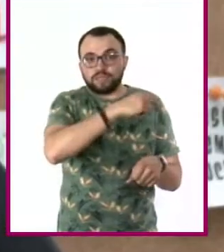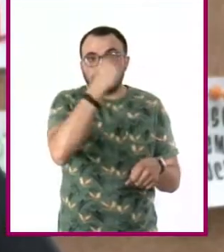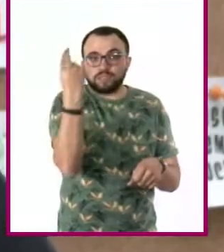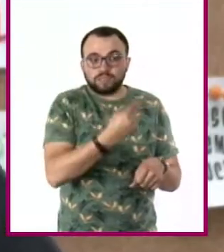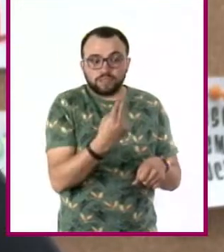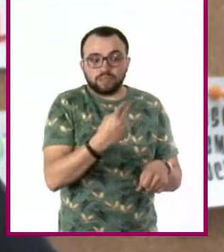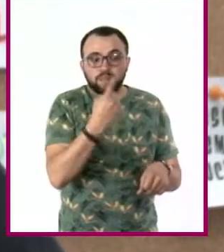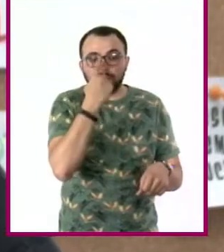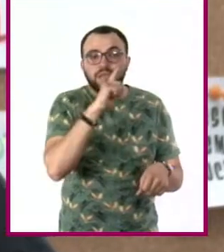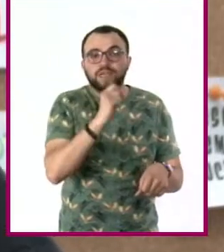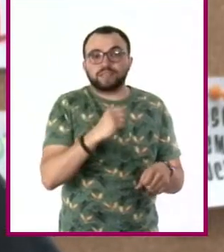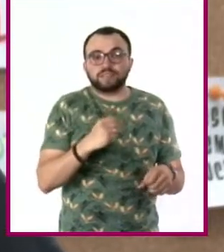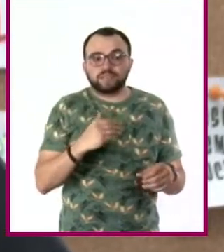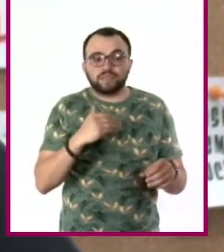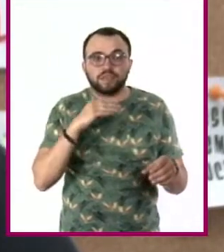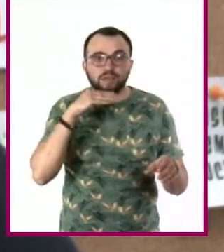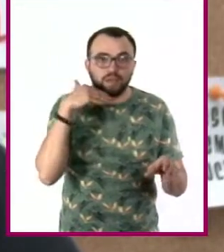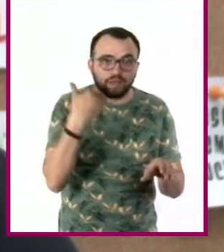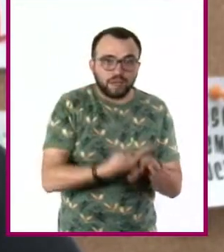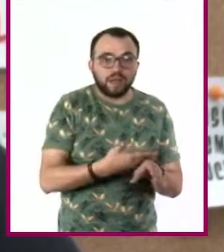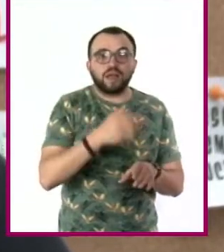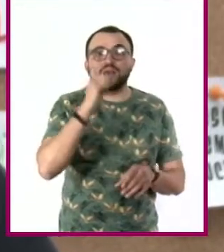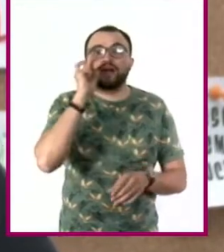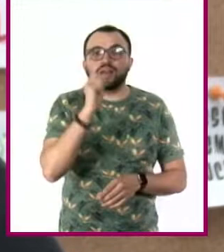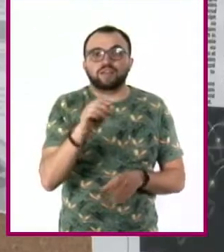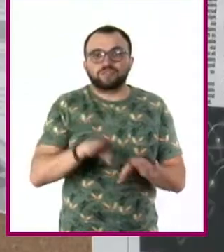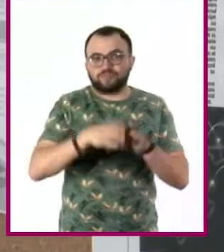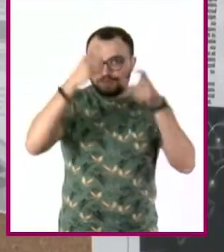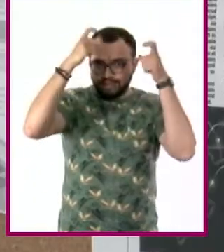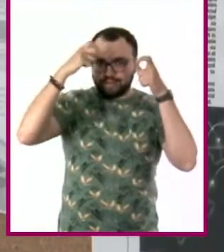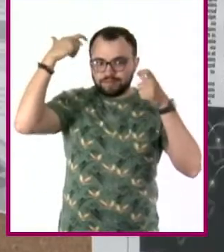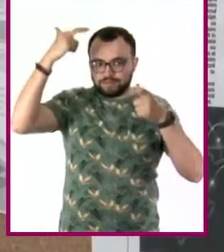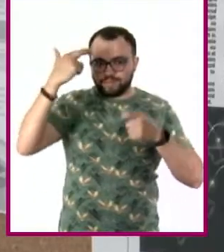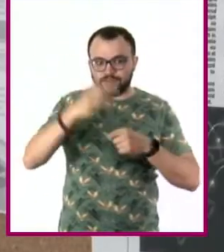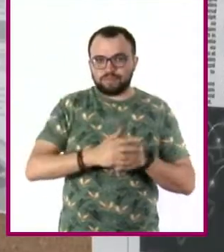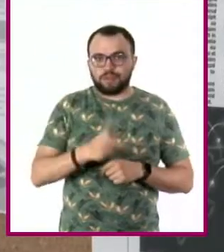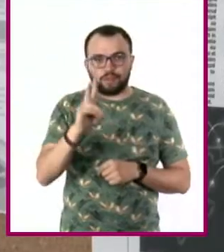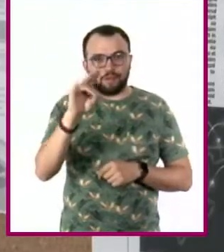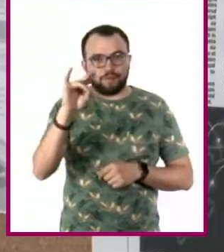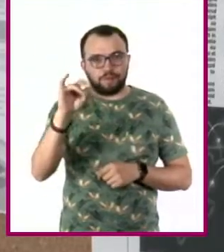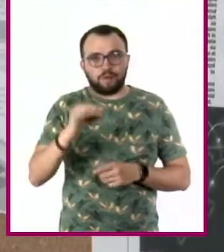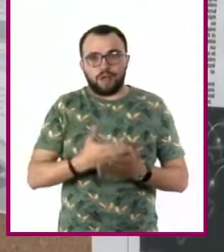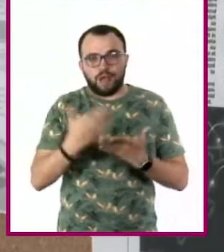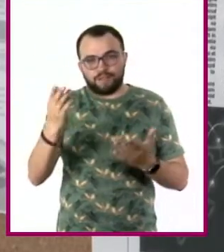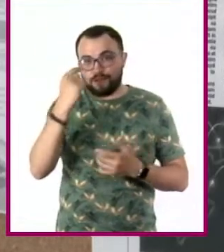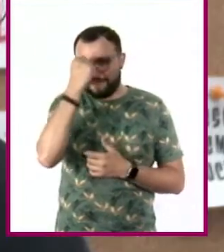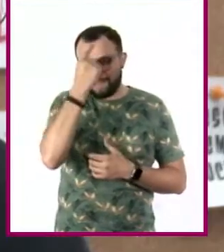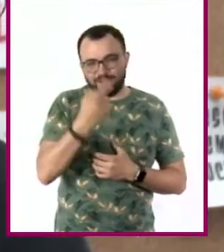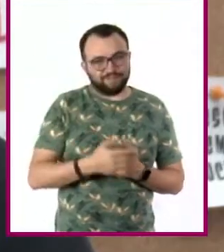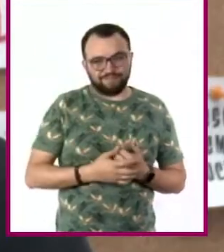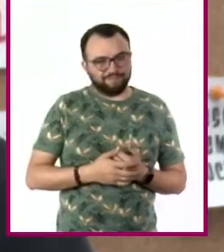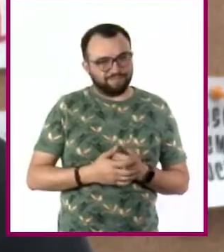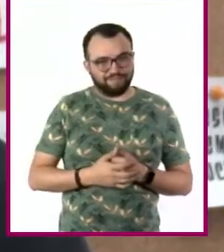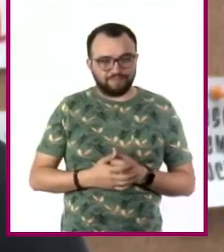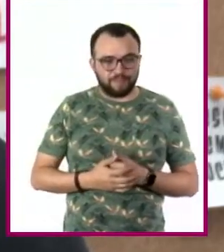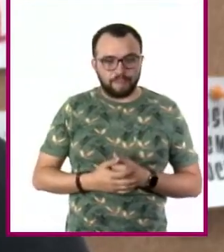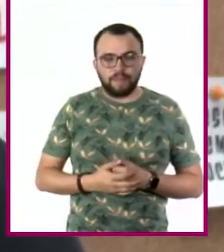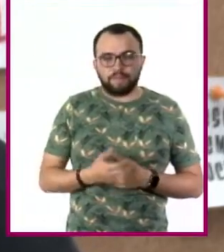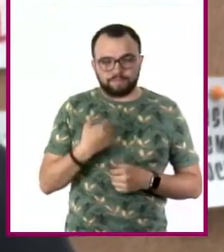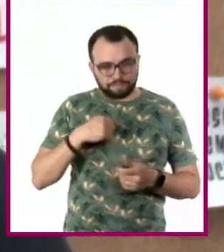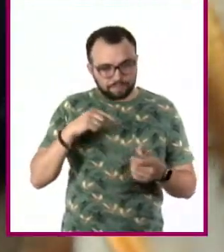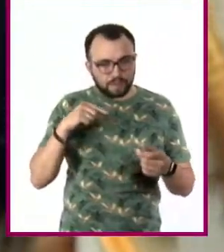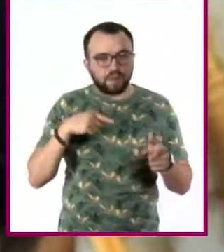necesario para evitar caer ellos bajo un régimen imperial. Muy vivos. Ahora ya no es tan fácil. Te sigo